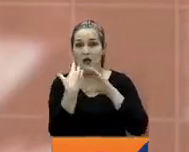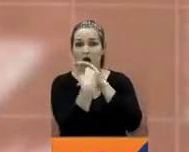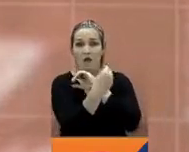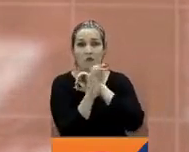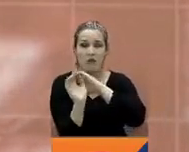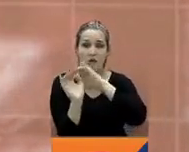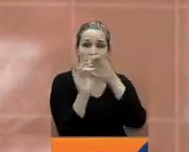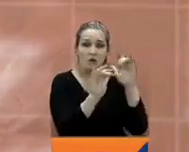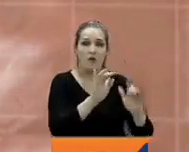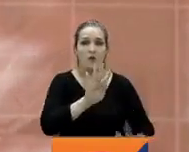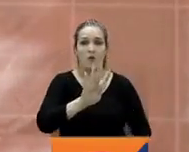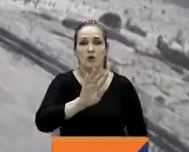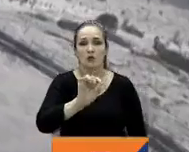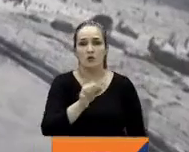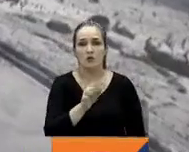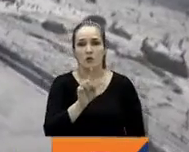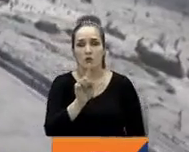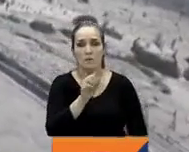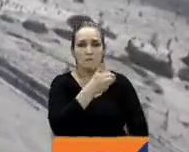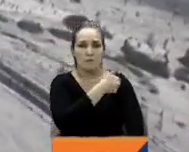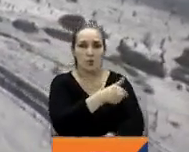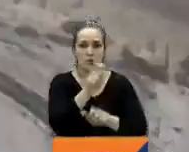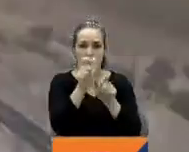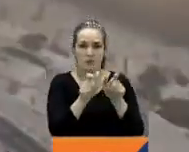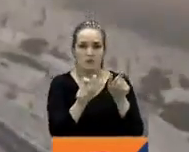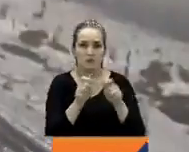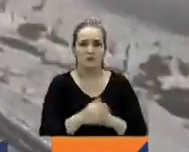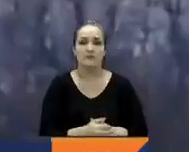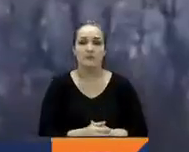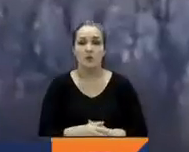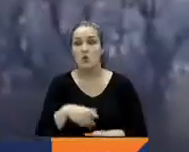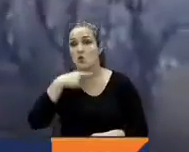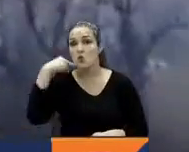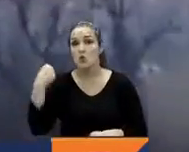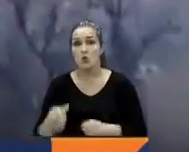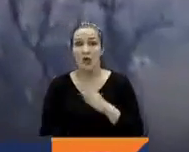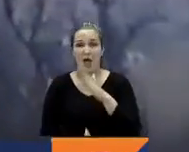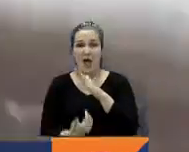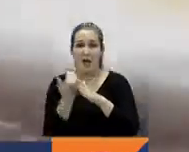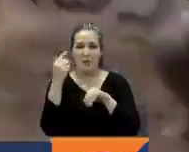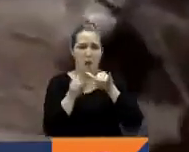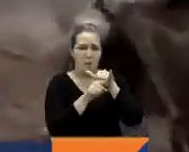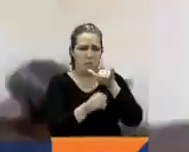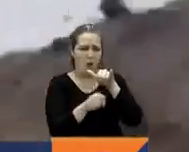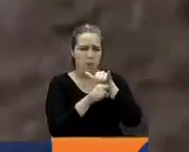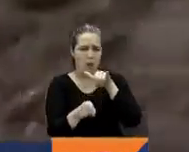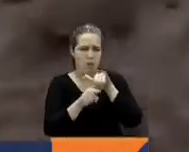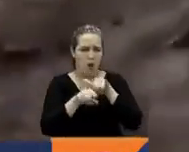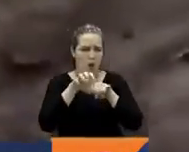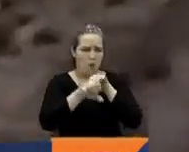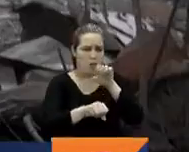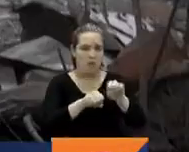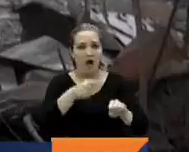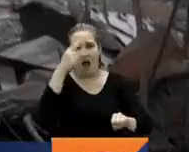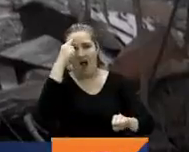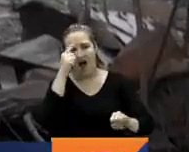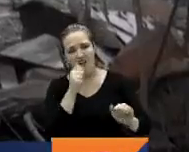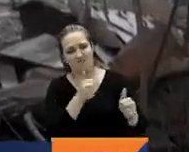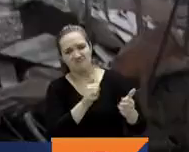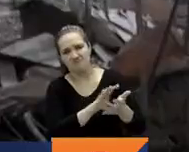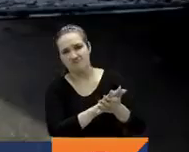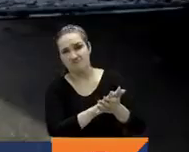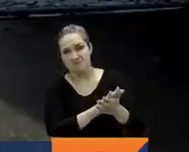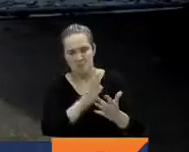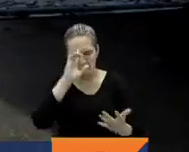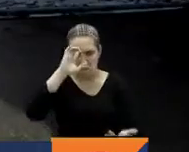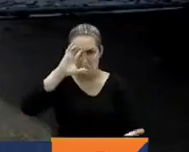4,1 millones. Desde que Rusia empezó la reinterpretación de Ucrania y dejó de verla como vecina a